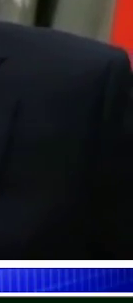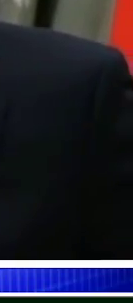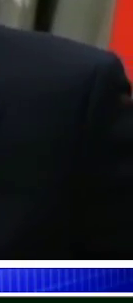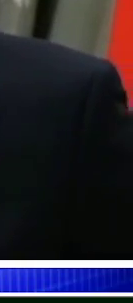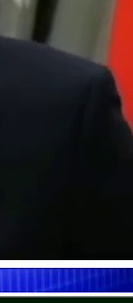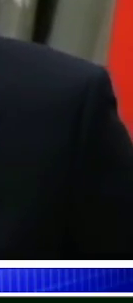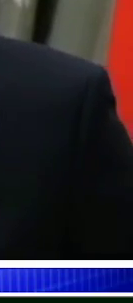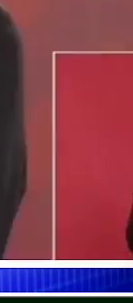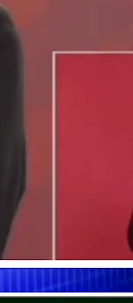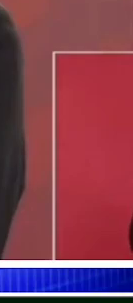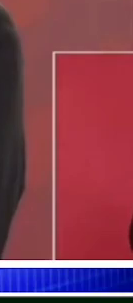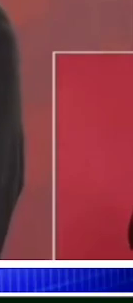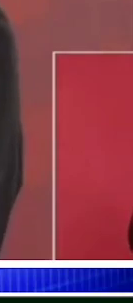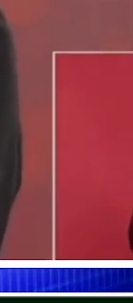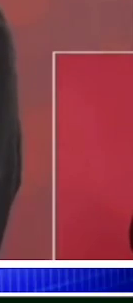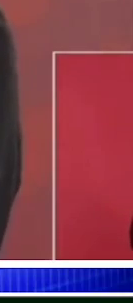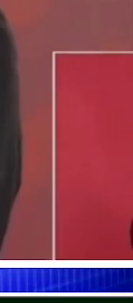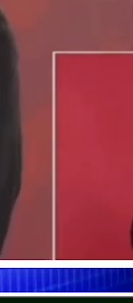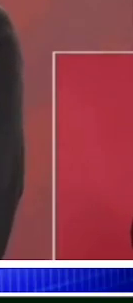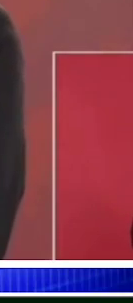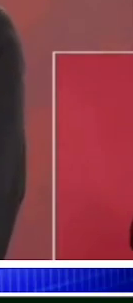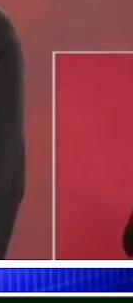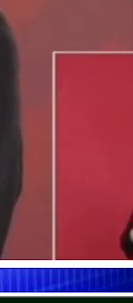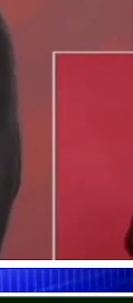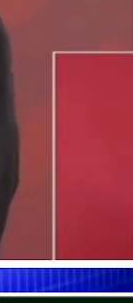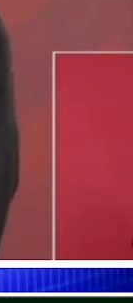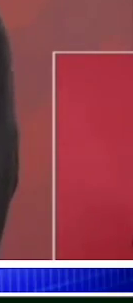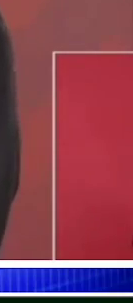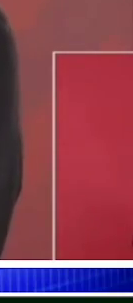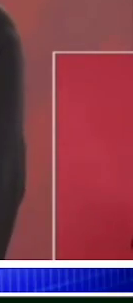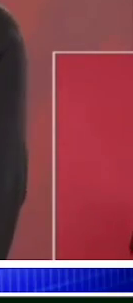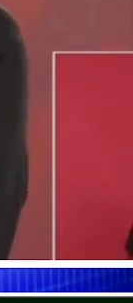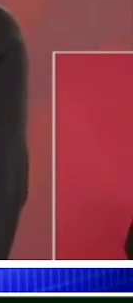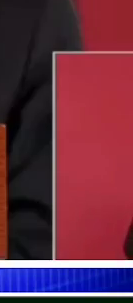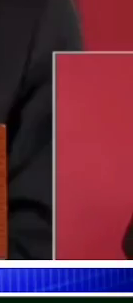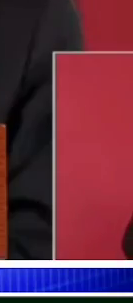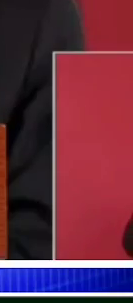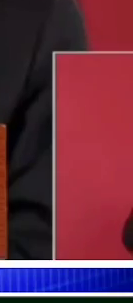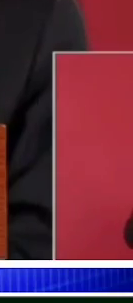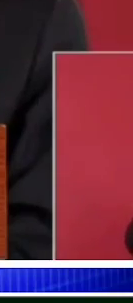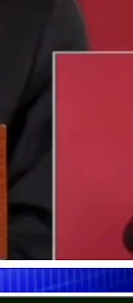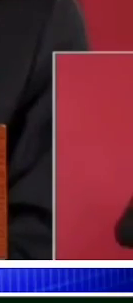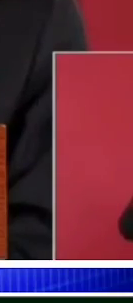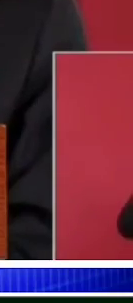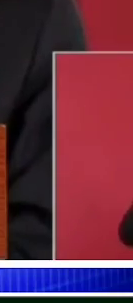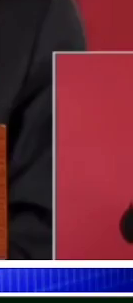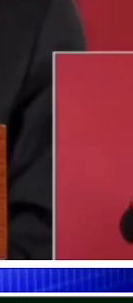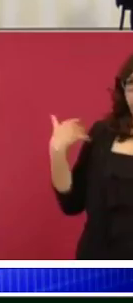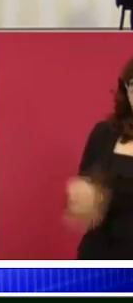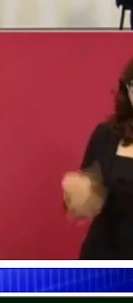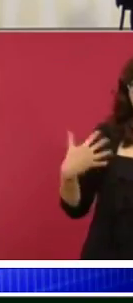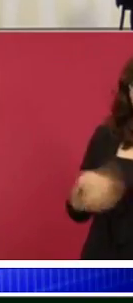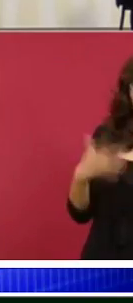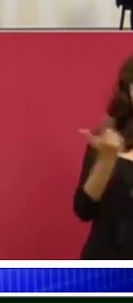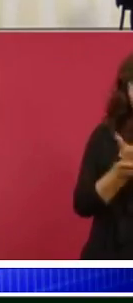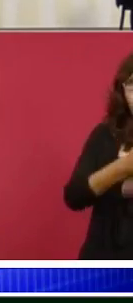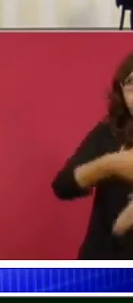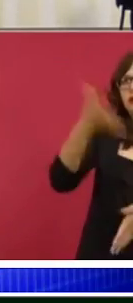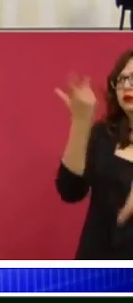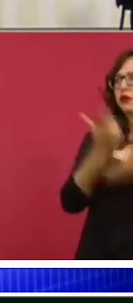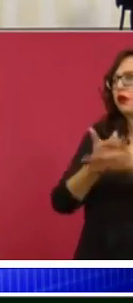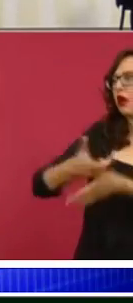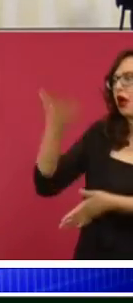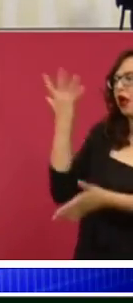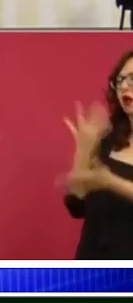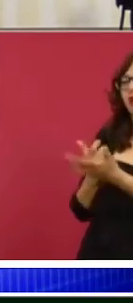petróleo que a su vez también ya se está reflejando en los precios de las gasolinas tan desesperado está giovani que incluso ya se